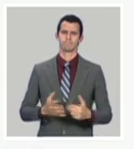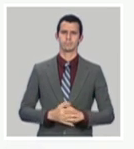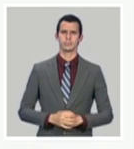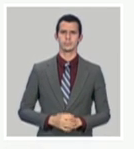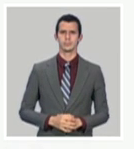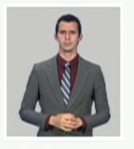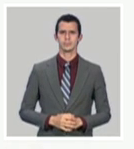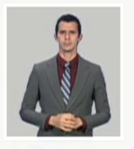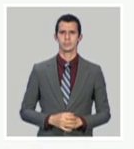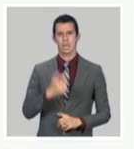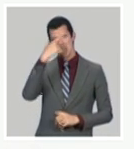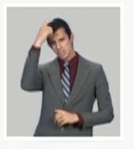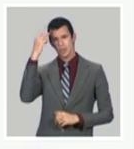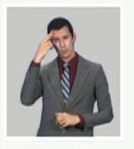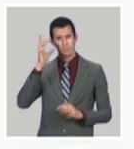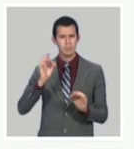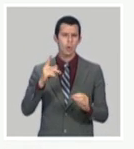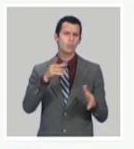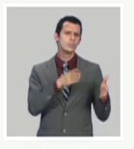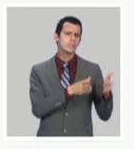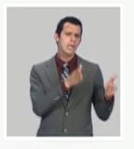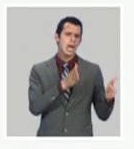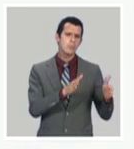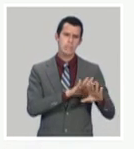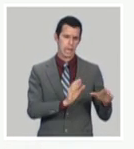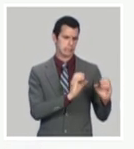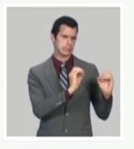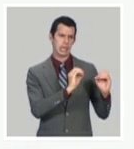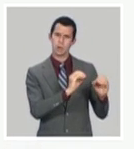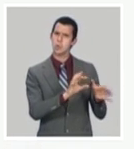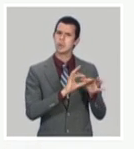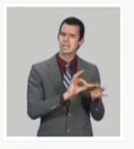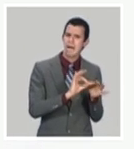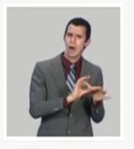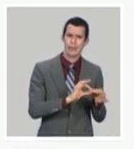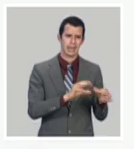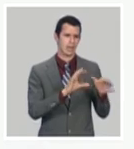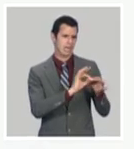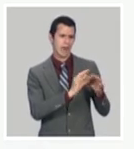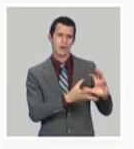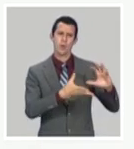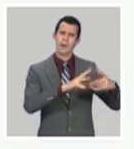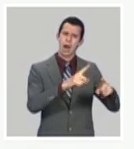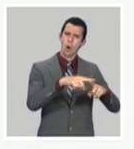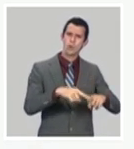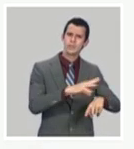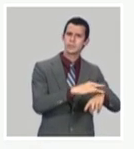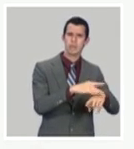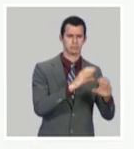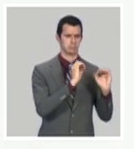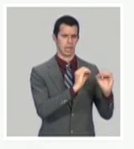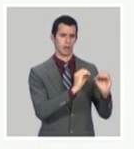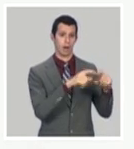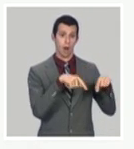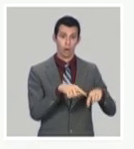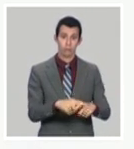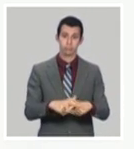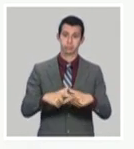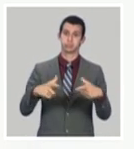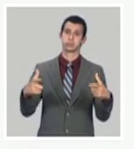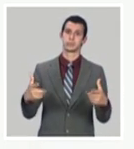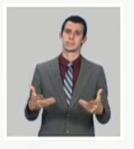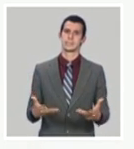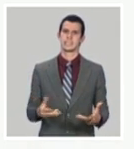de nosotros, a partir de que nos preparamos desde bien temprano, no hemos tenido un colapso de los servicios y siempre hemos tenido